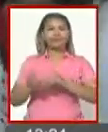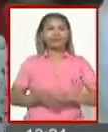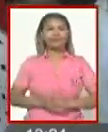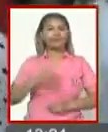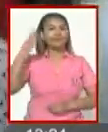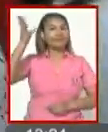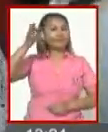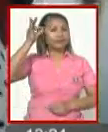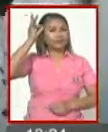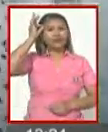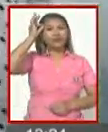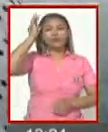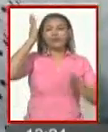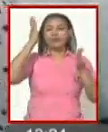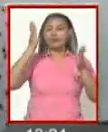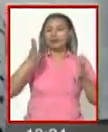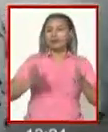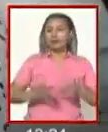La Fiscalía,